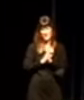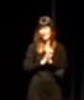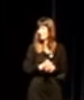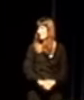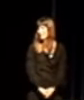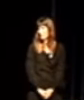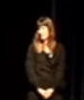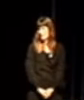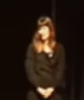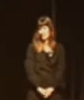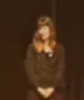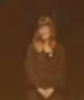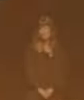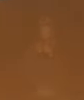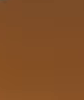Por favor.